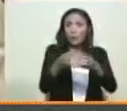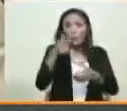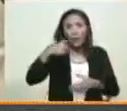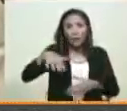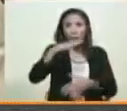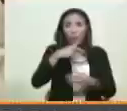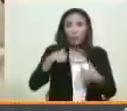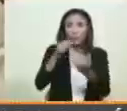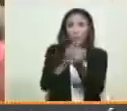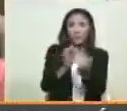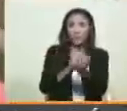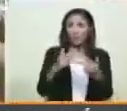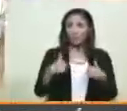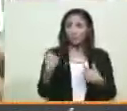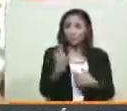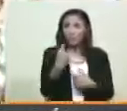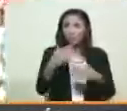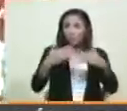de Margarita.